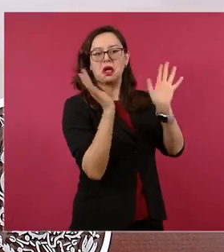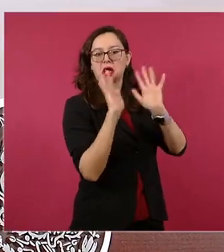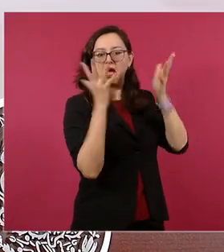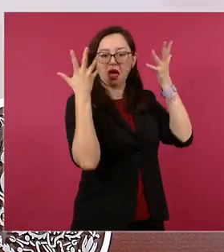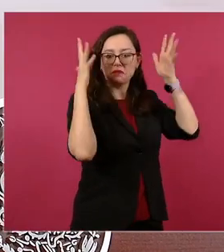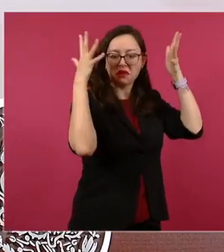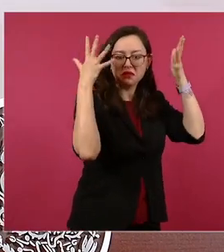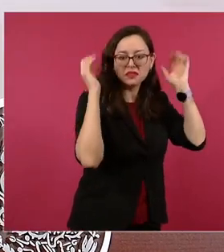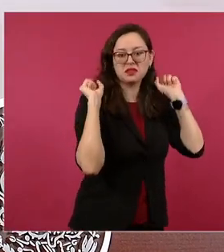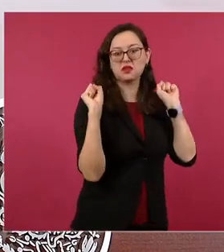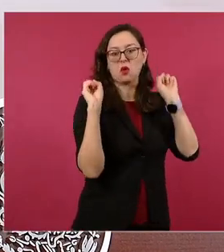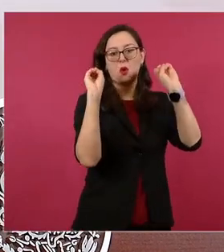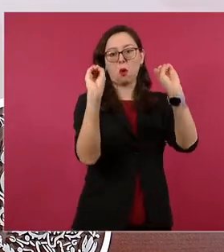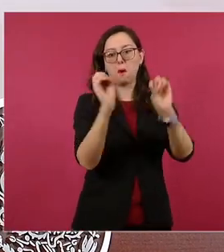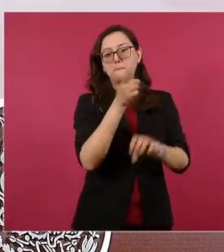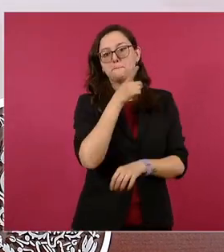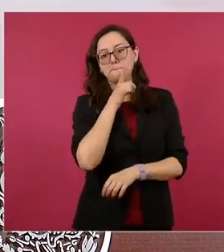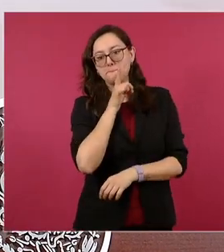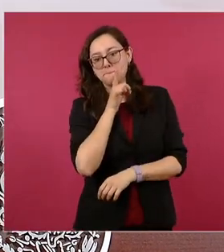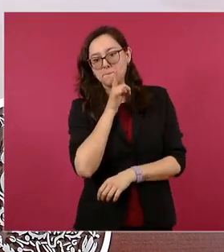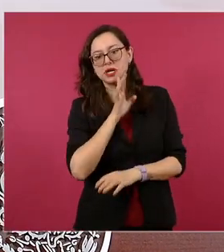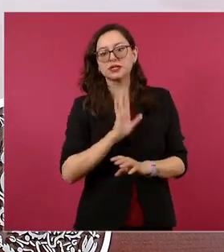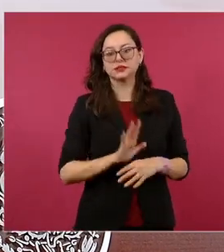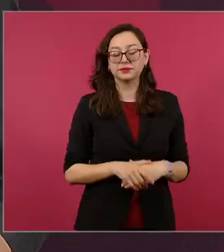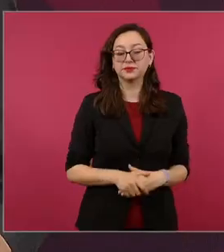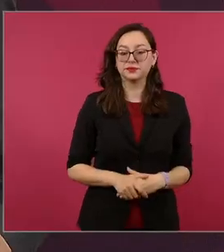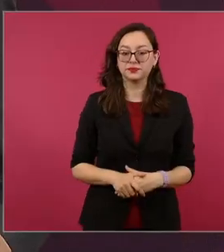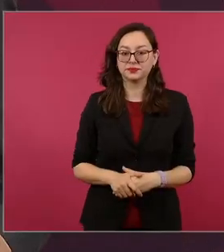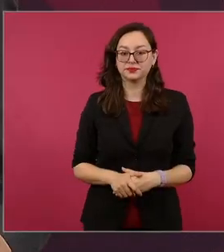o callaran. No todos, ¿eh?